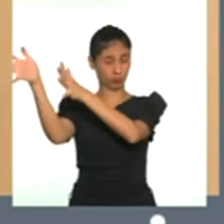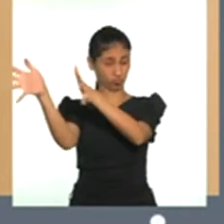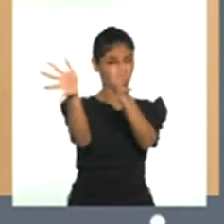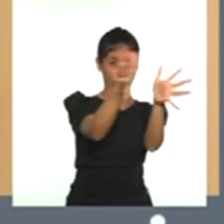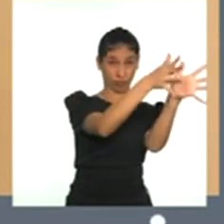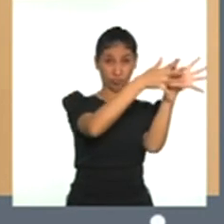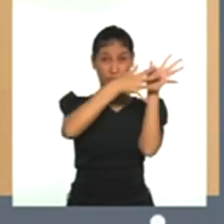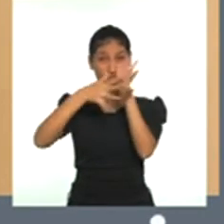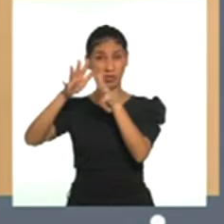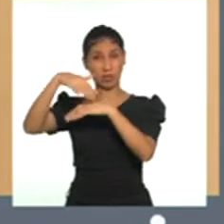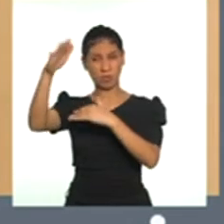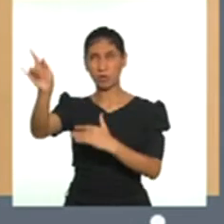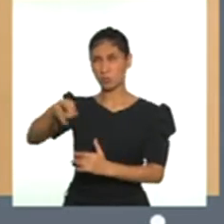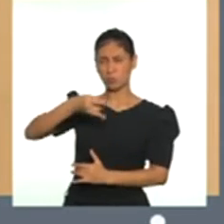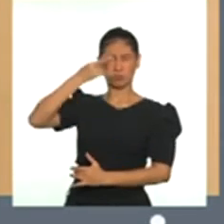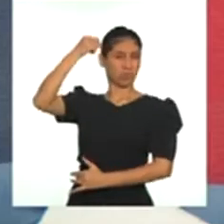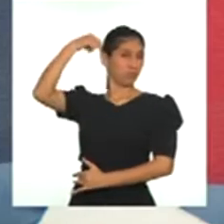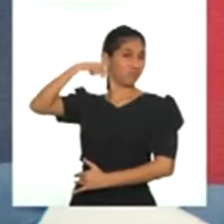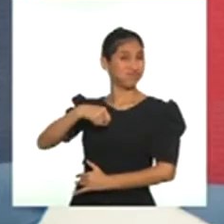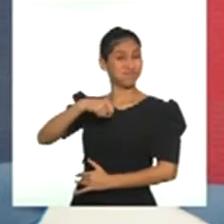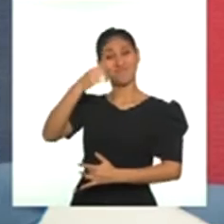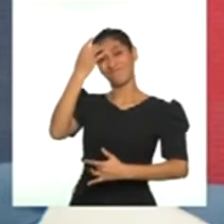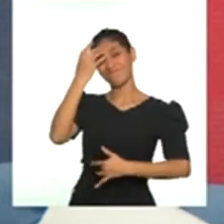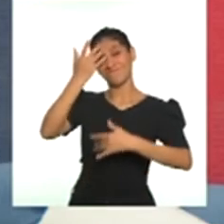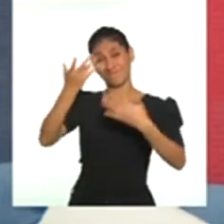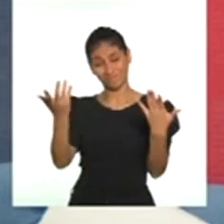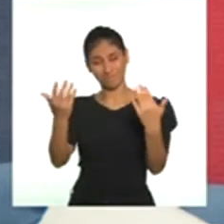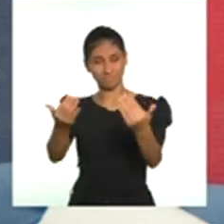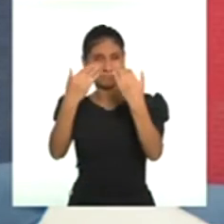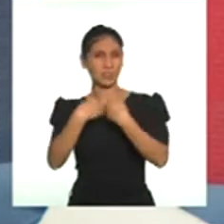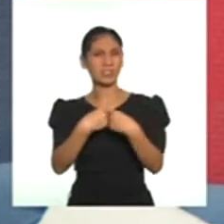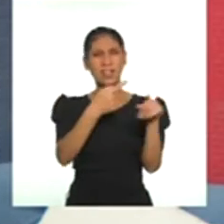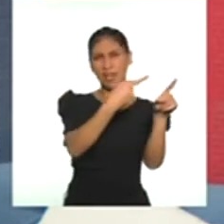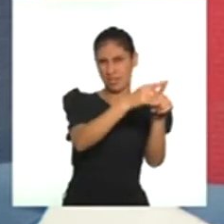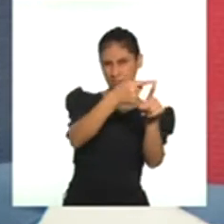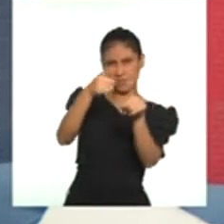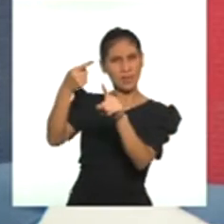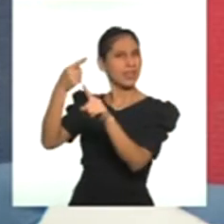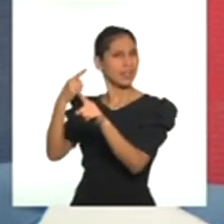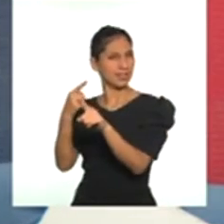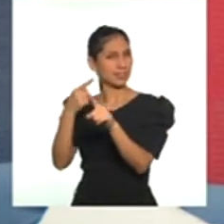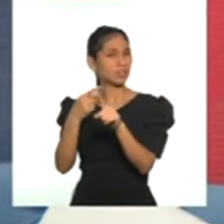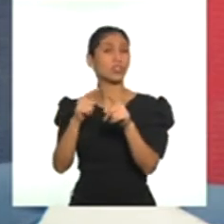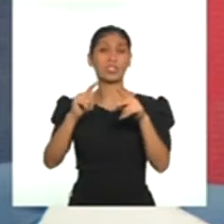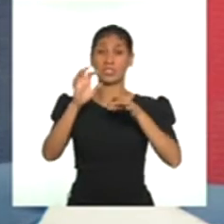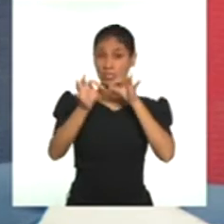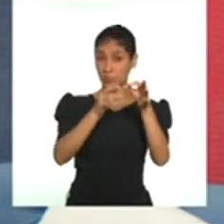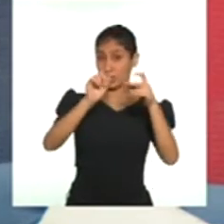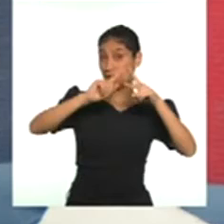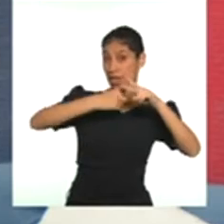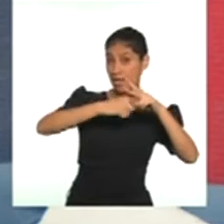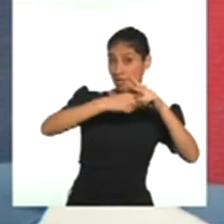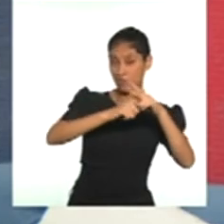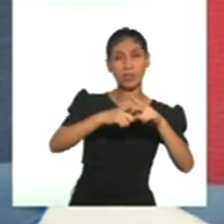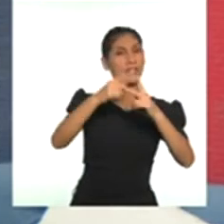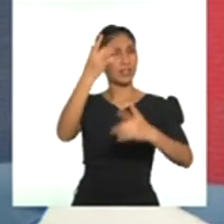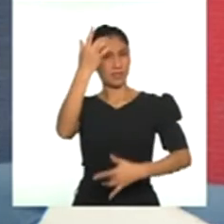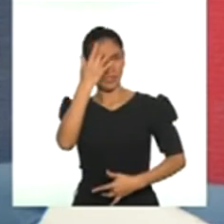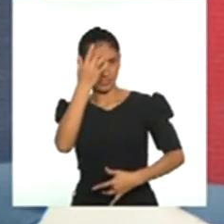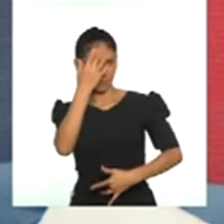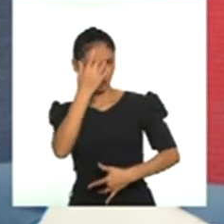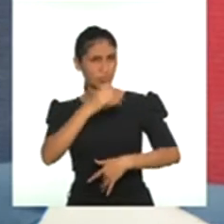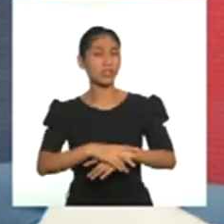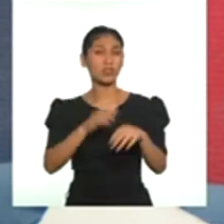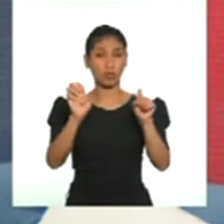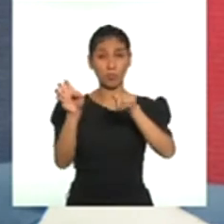como nocivo cuando penetra el organismo. Entonces, existe una diversidad en la explicación sobre el origen de las enfermedades, como los casos